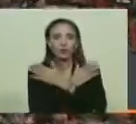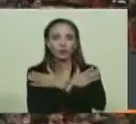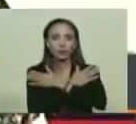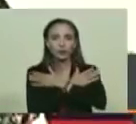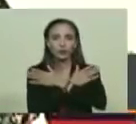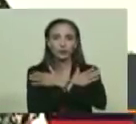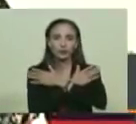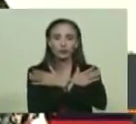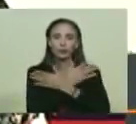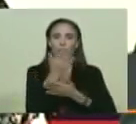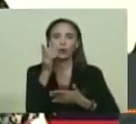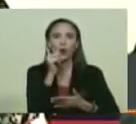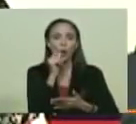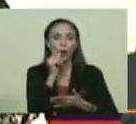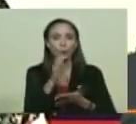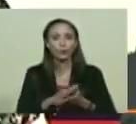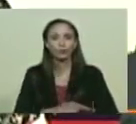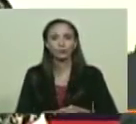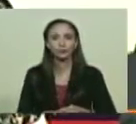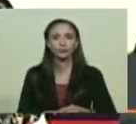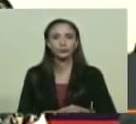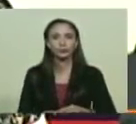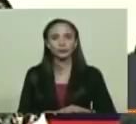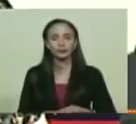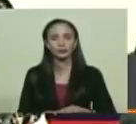Felicitaciones, Cacioppo.